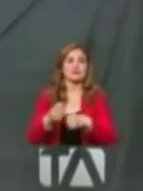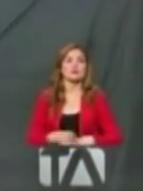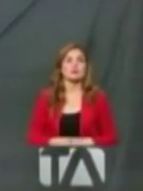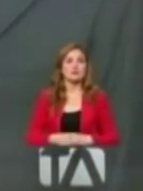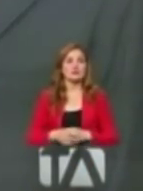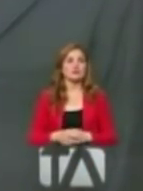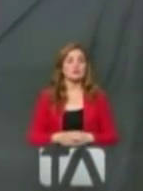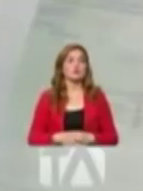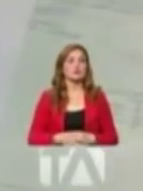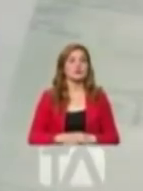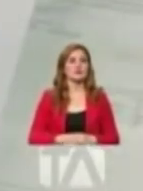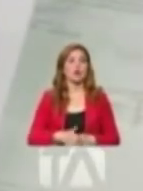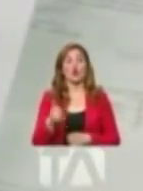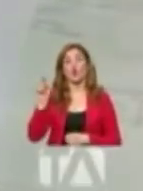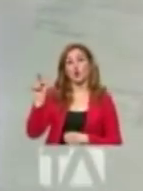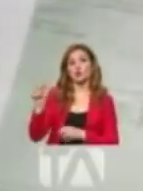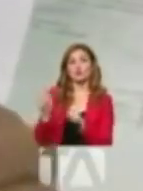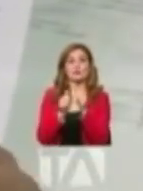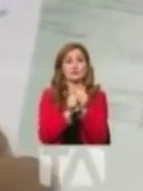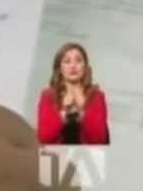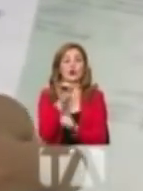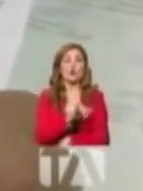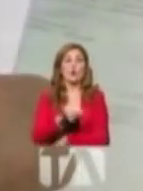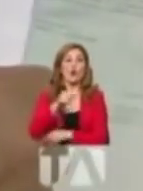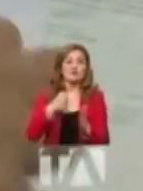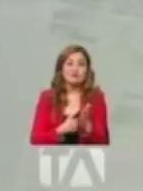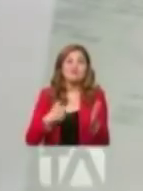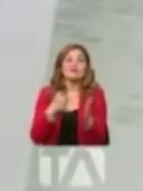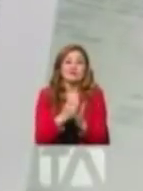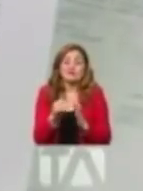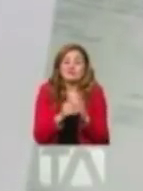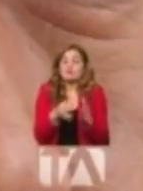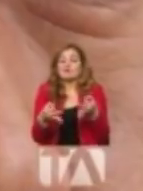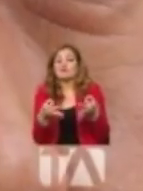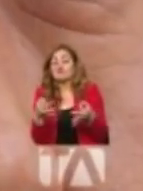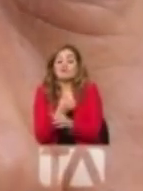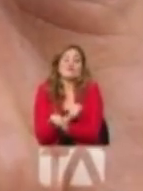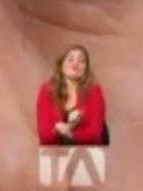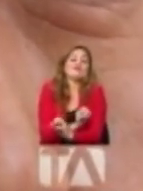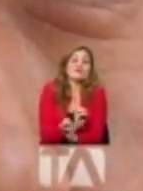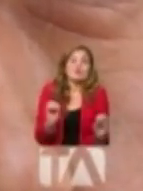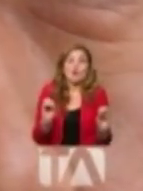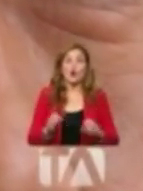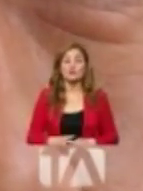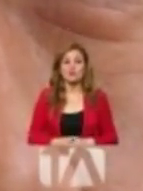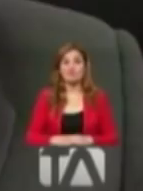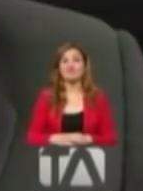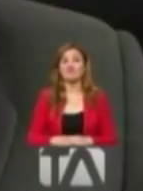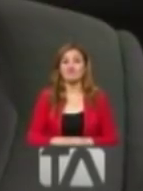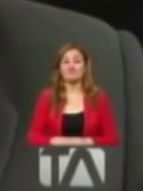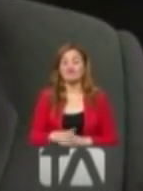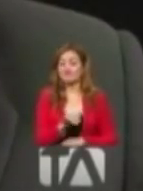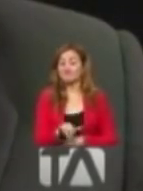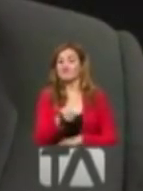Junto con Eduardo, Luis Guanotasi cuenta una historia similar de lucha desigual contra el poder. La misma sentencia por el mismo